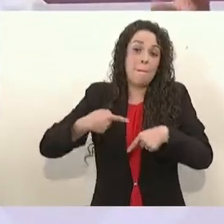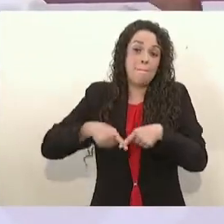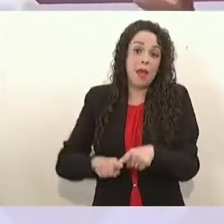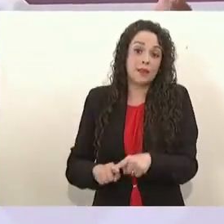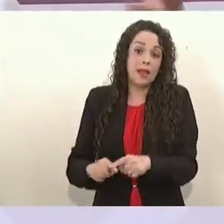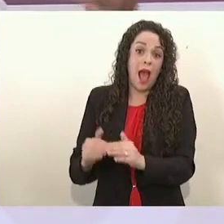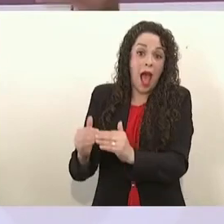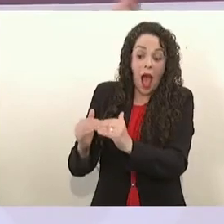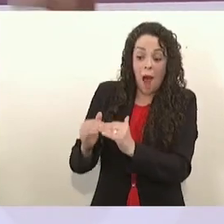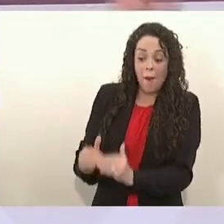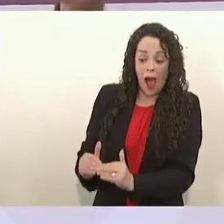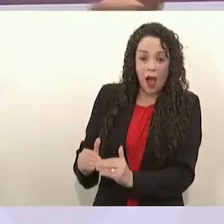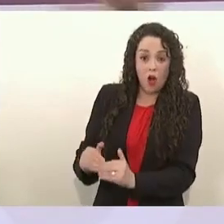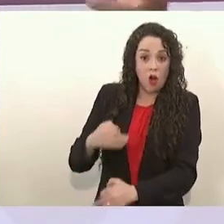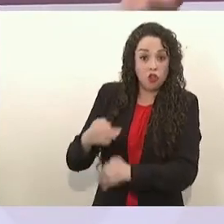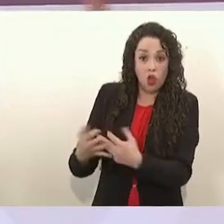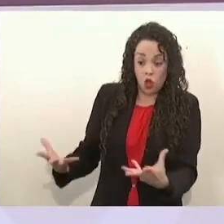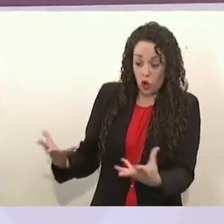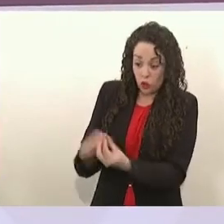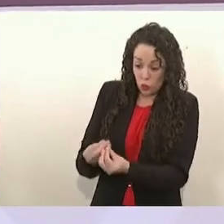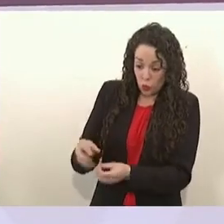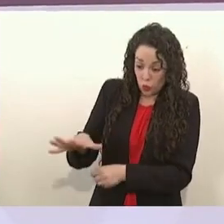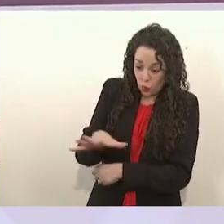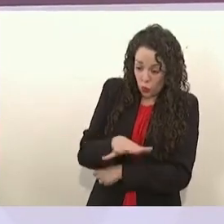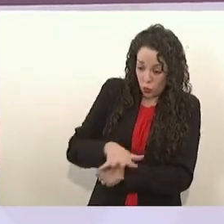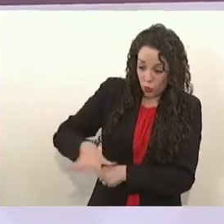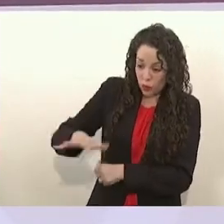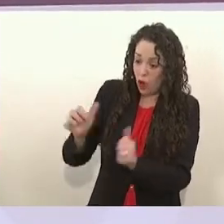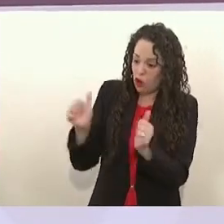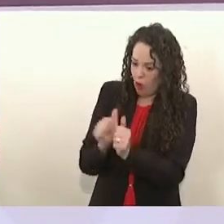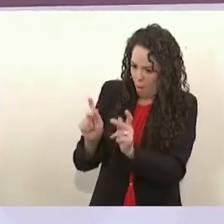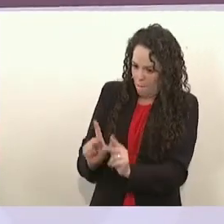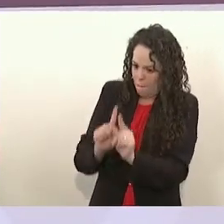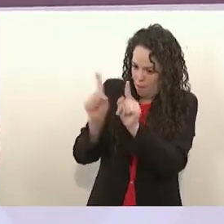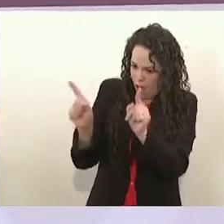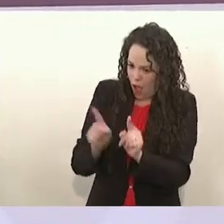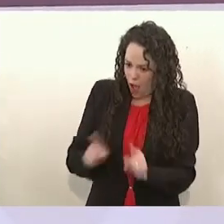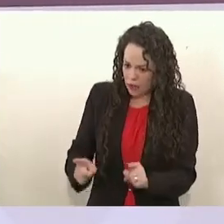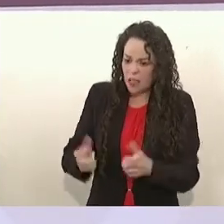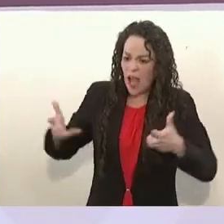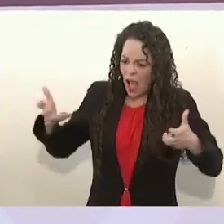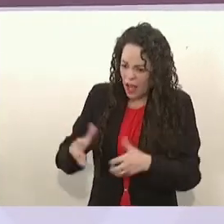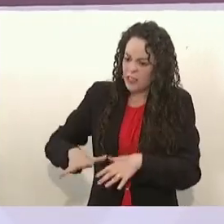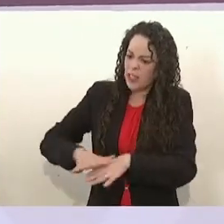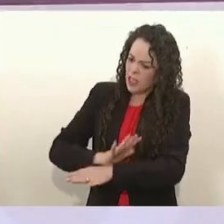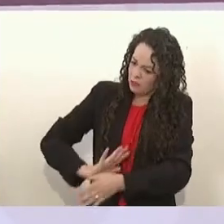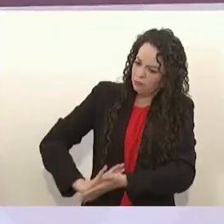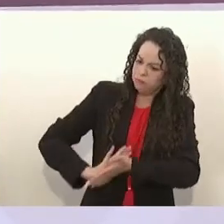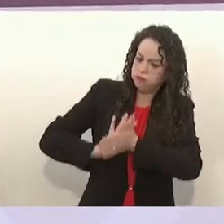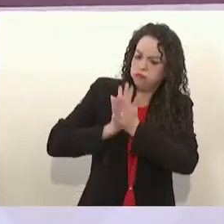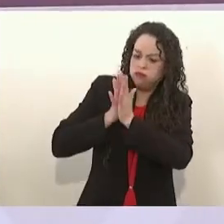todos y de manera pacífica. Y es una transformación igual